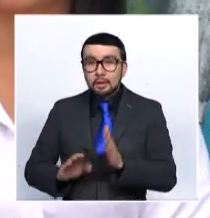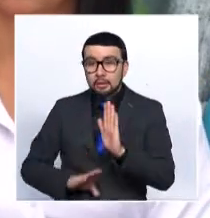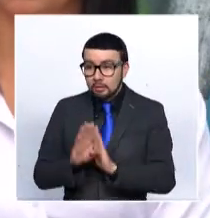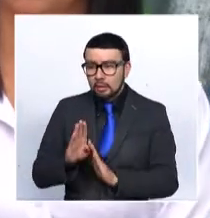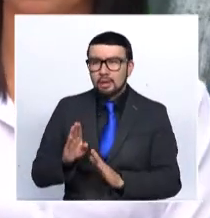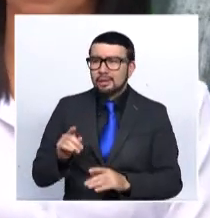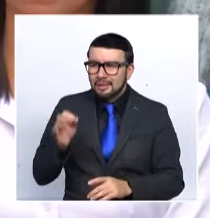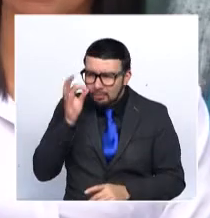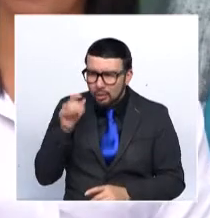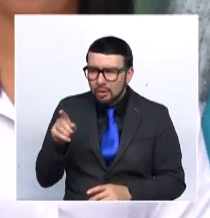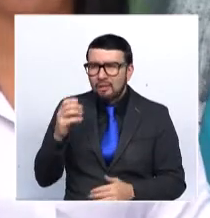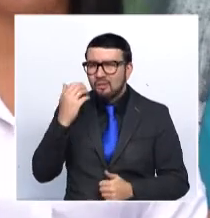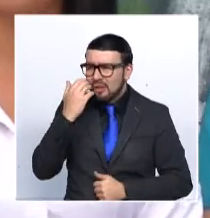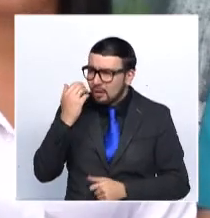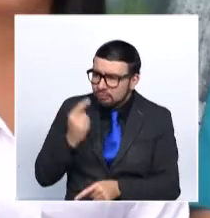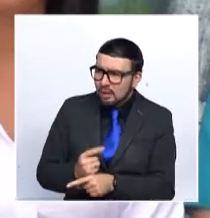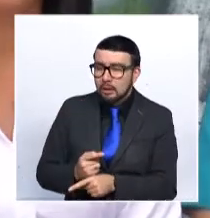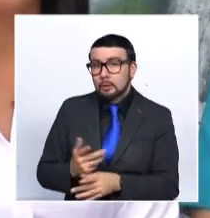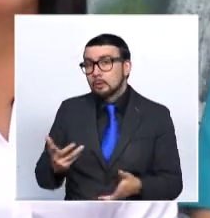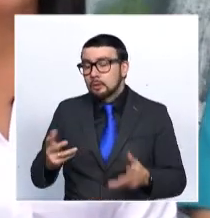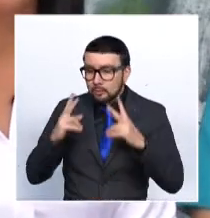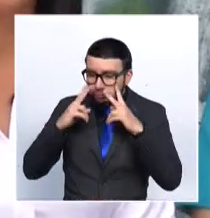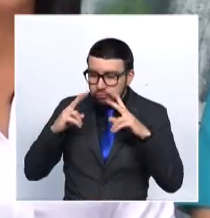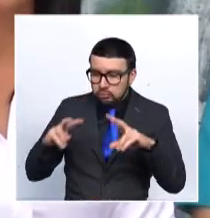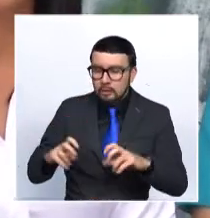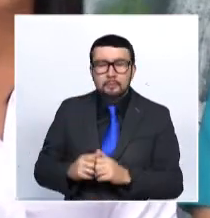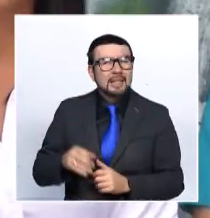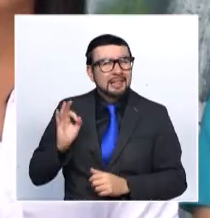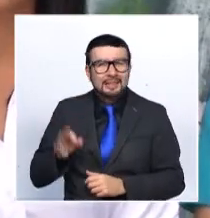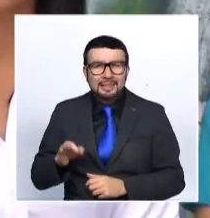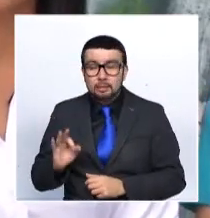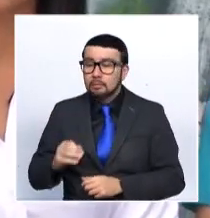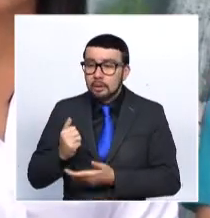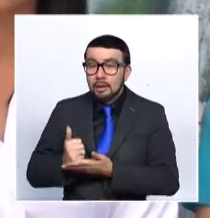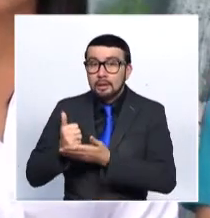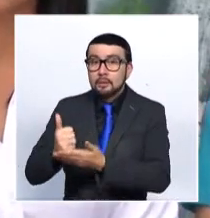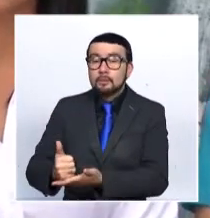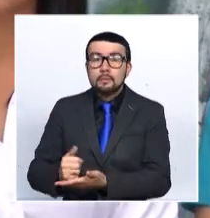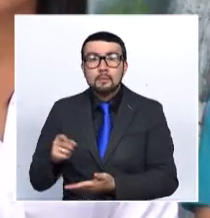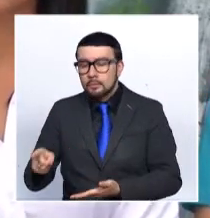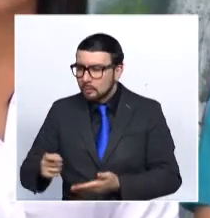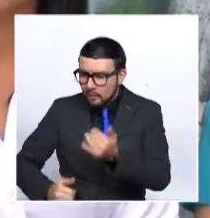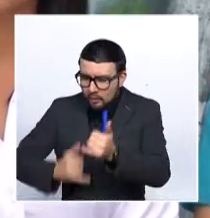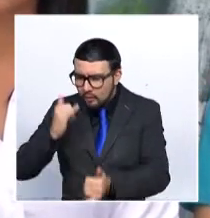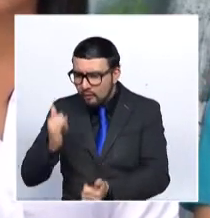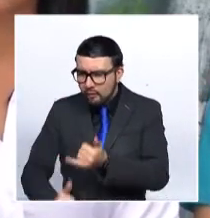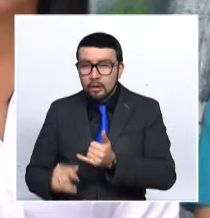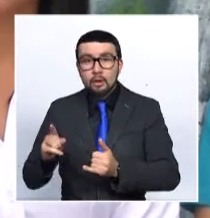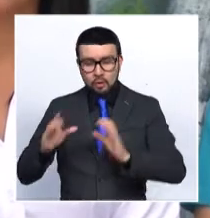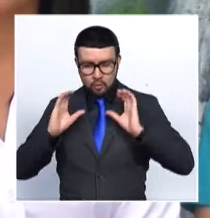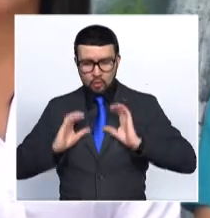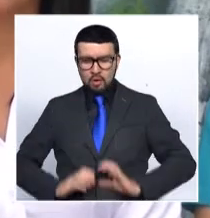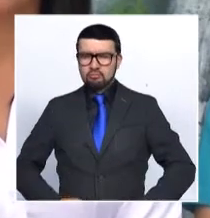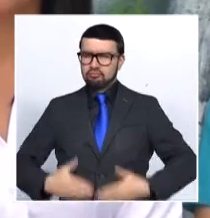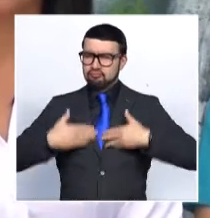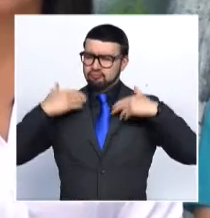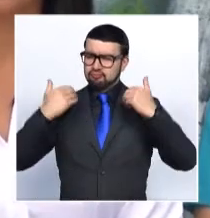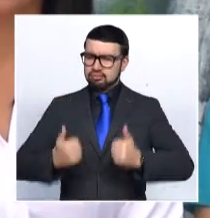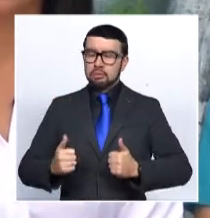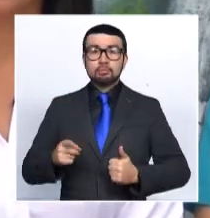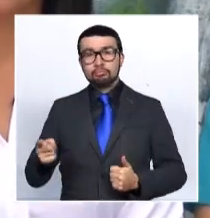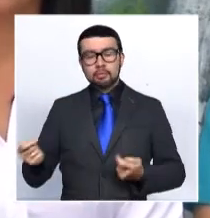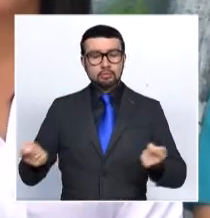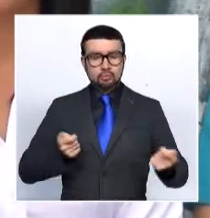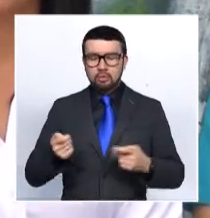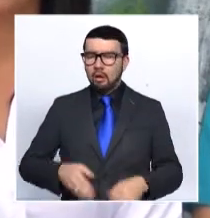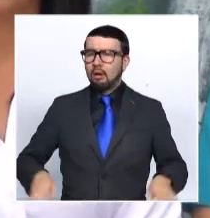las cuales él ya pasó. Siempre concebimos la estética como el resultado final de un cuerpo saludable y de un cuerpo que ha estado en equilibrio